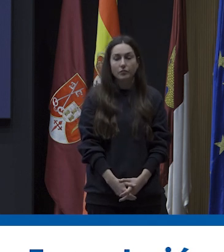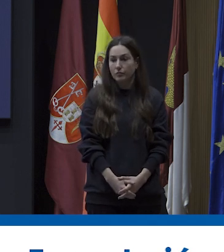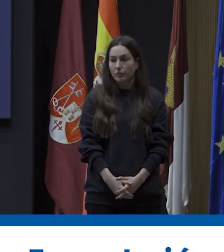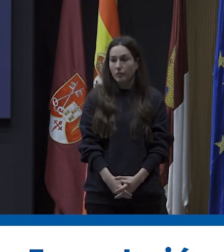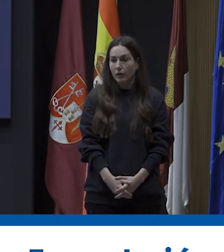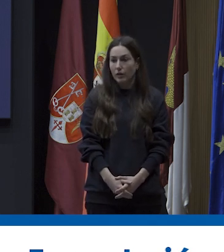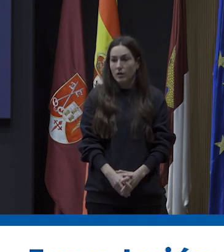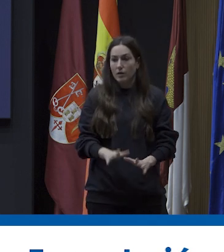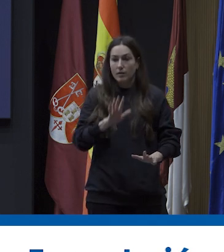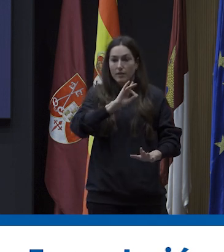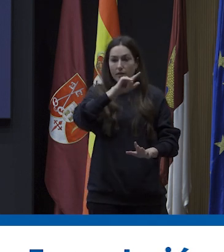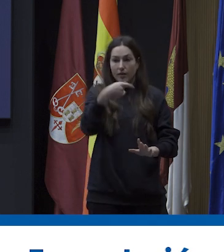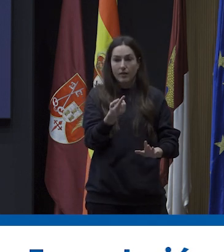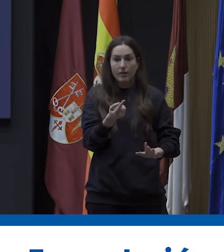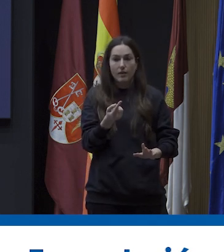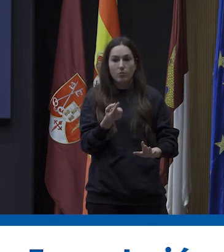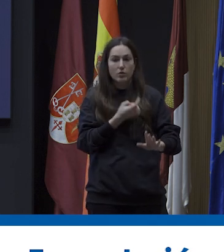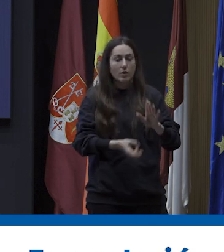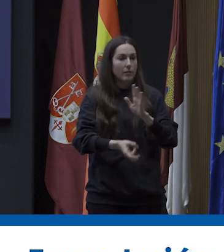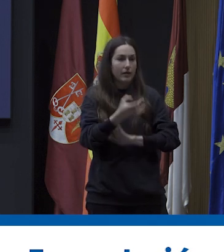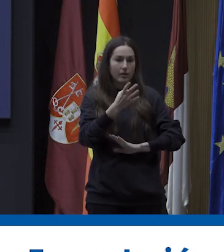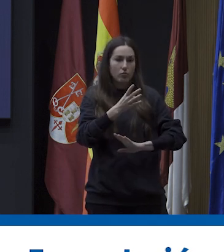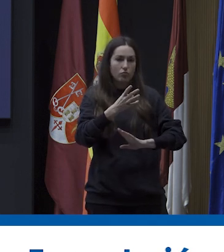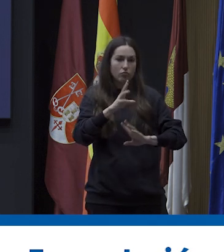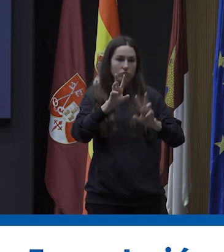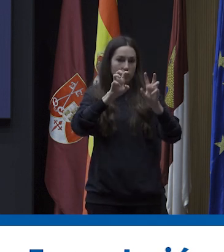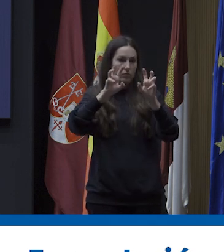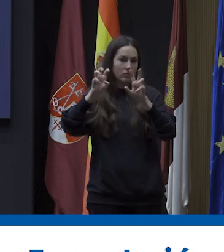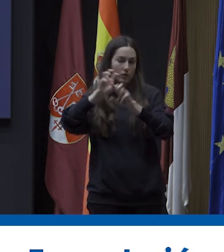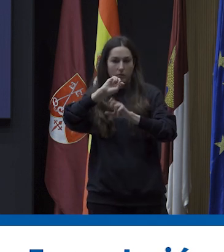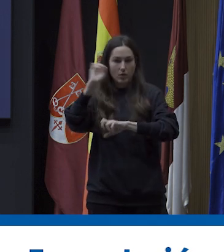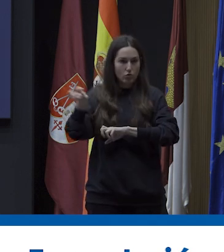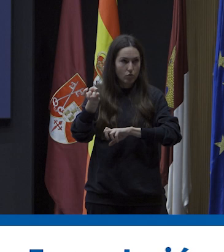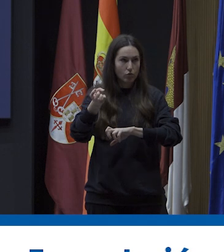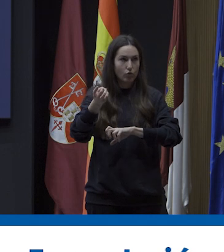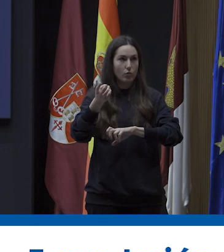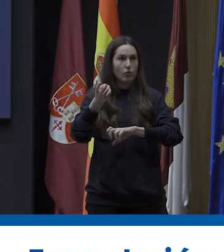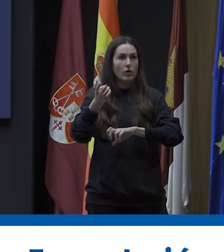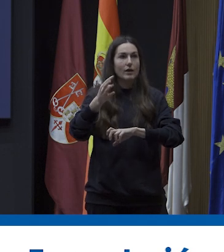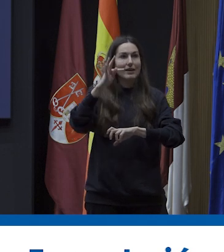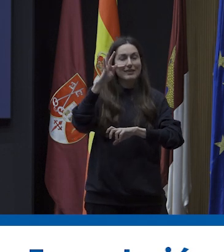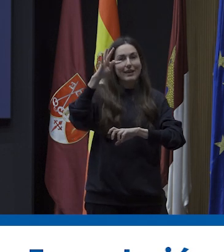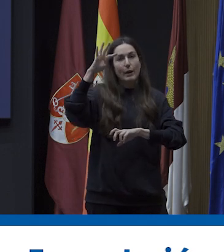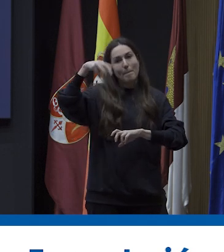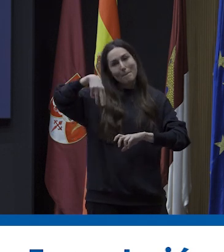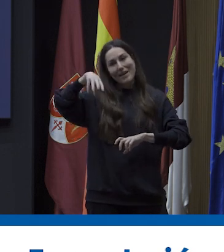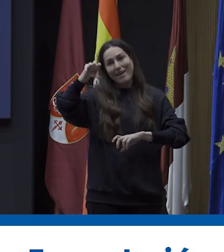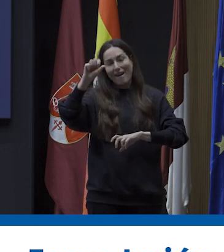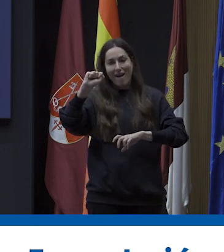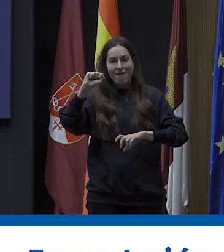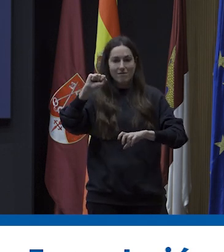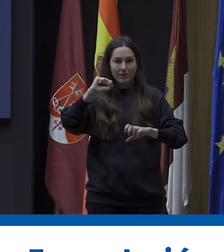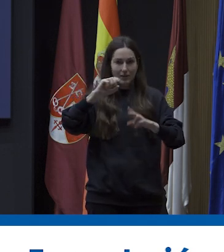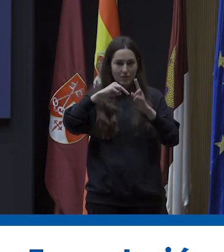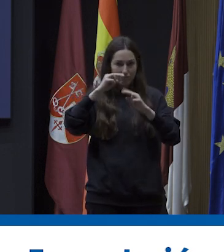Posteriormente aparecieron sustancias más perfeccionables que la estreptoquinasa, como fue un TPA sintético elaborado con ingeniería